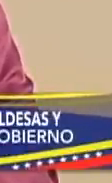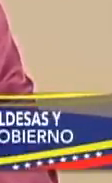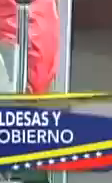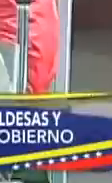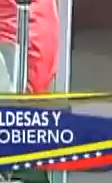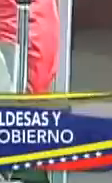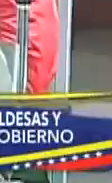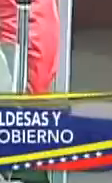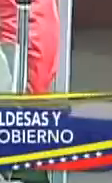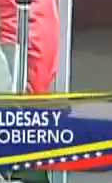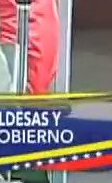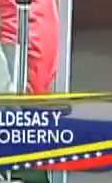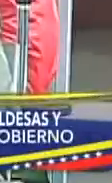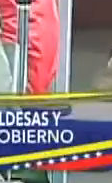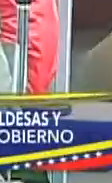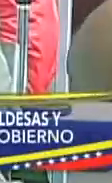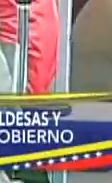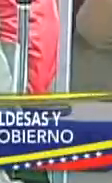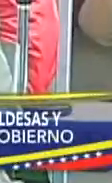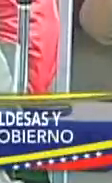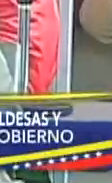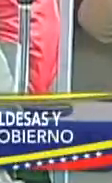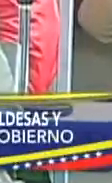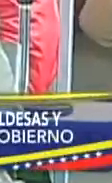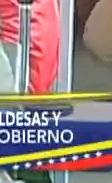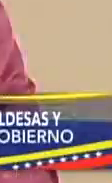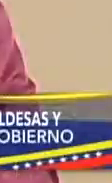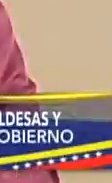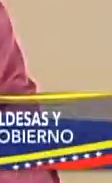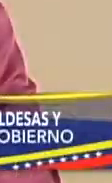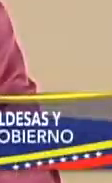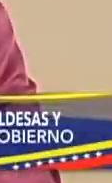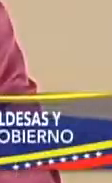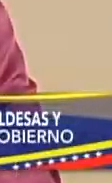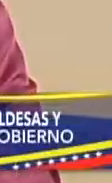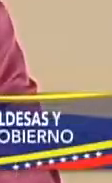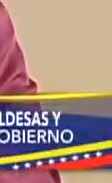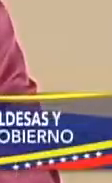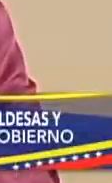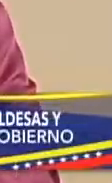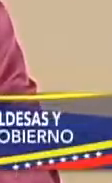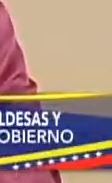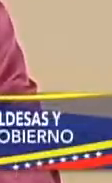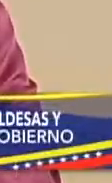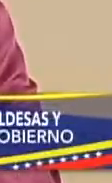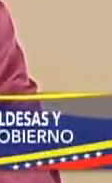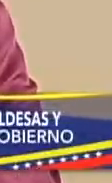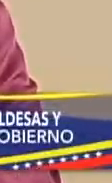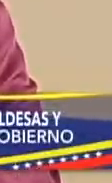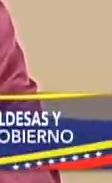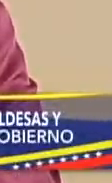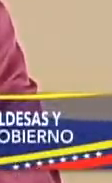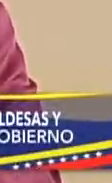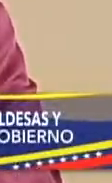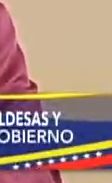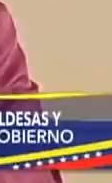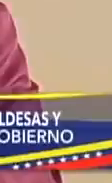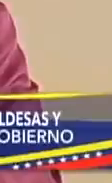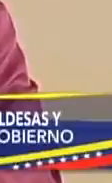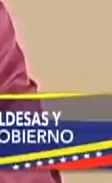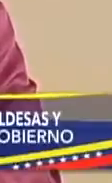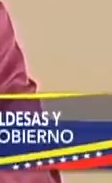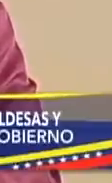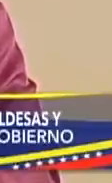inician las clases en el sistema educativo nacional puede los chiquilines vuelven las chiquilinas